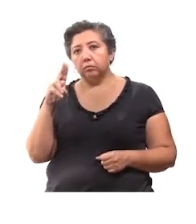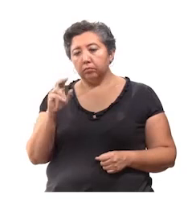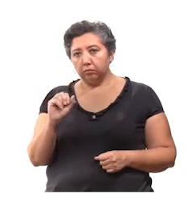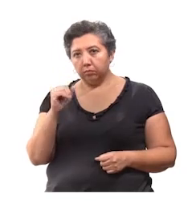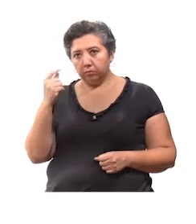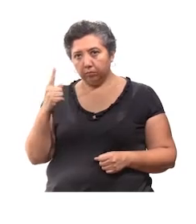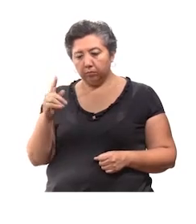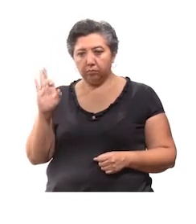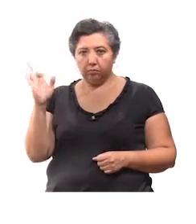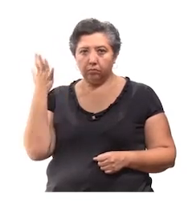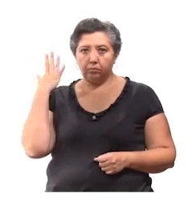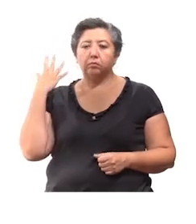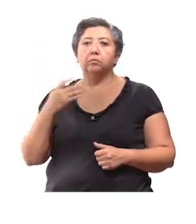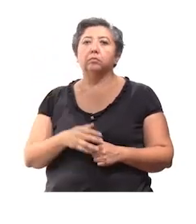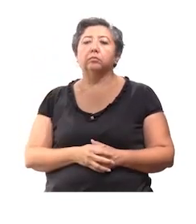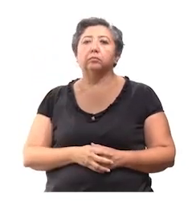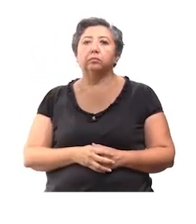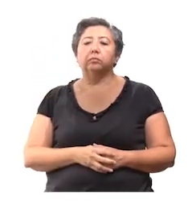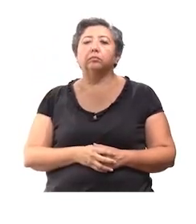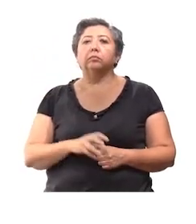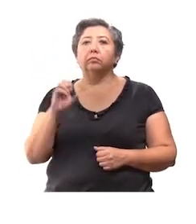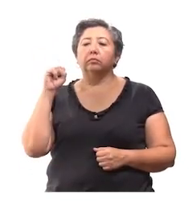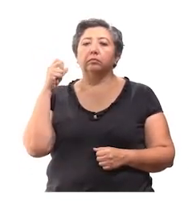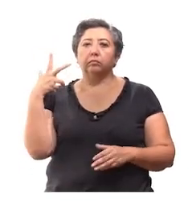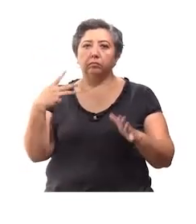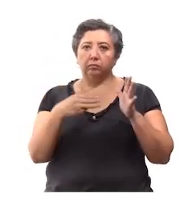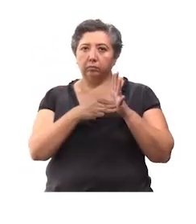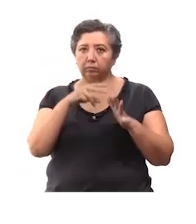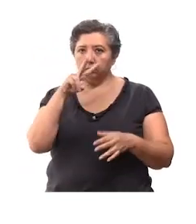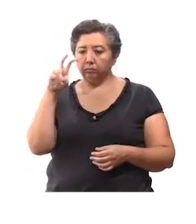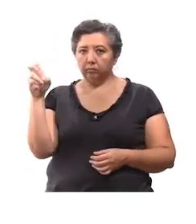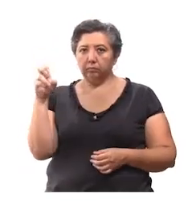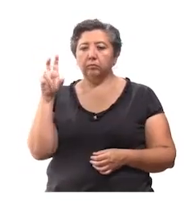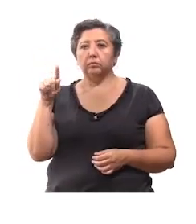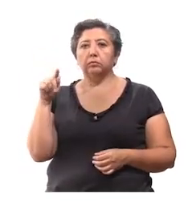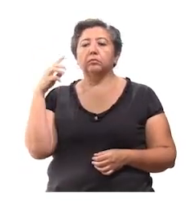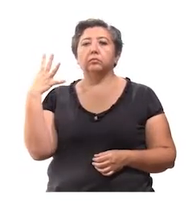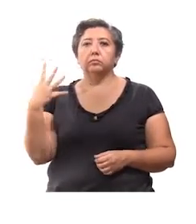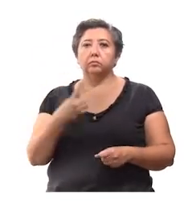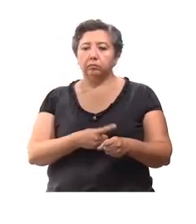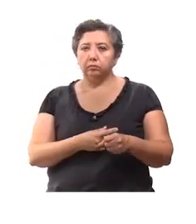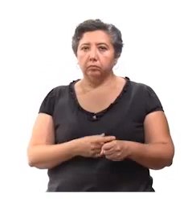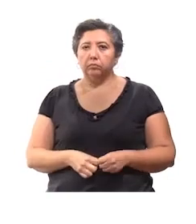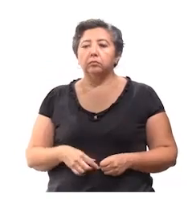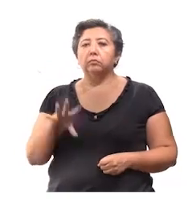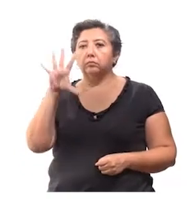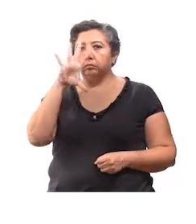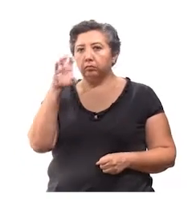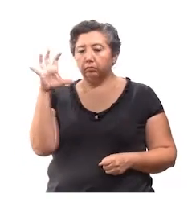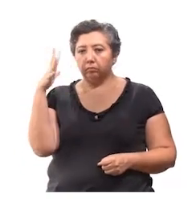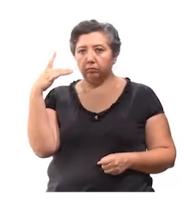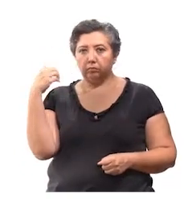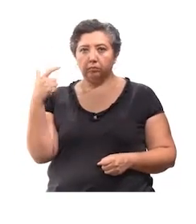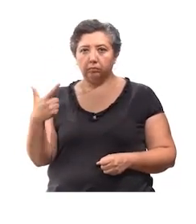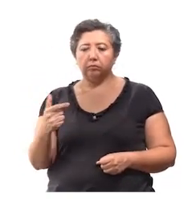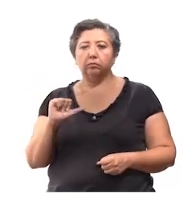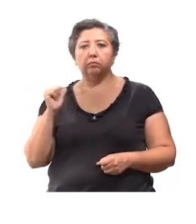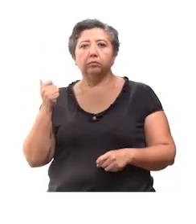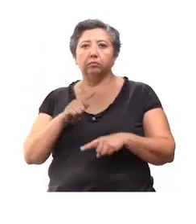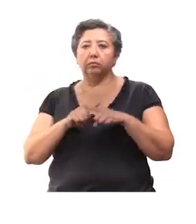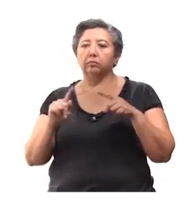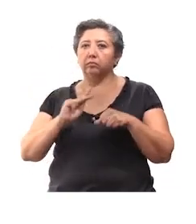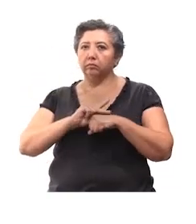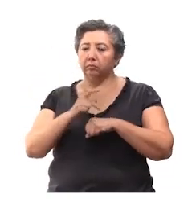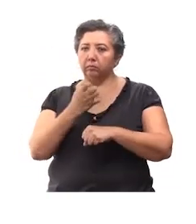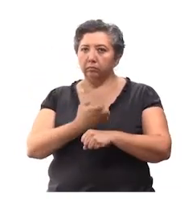Yobaín y 1 foráneo. De los 68.274 casos positivos, 557 son de otro